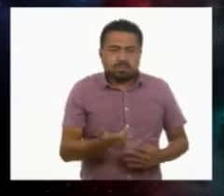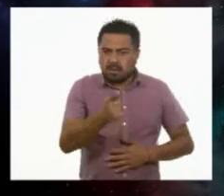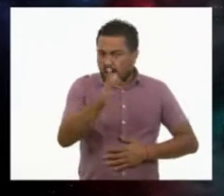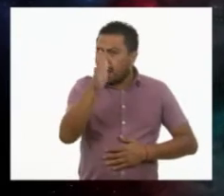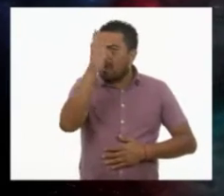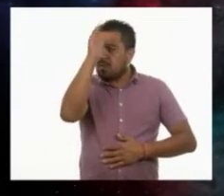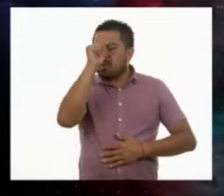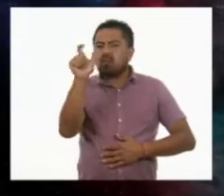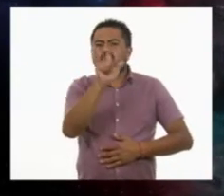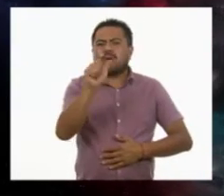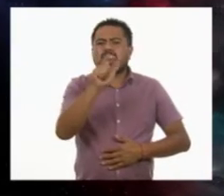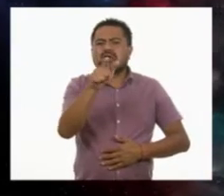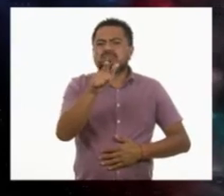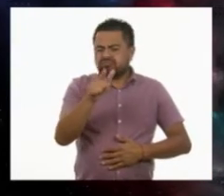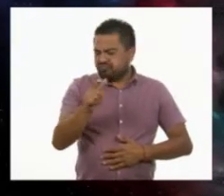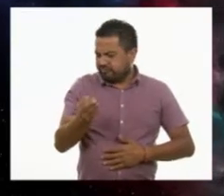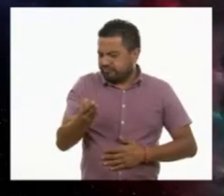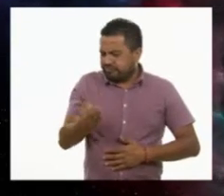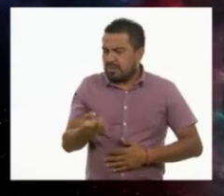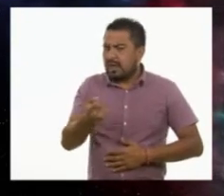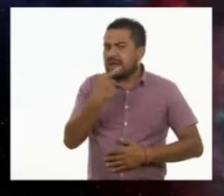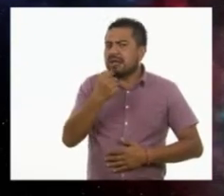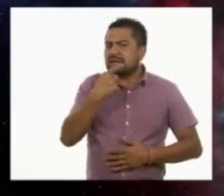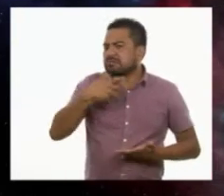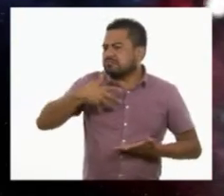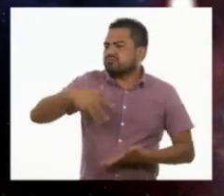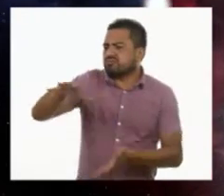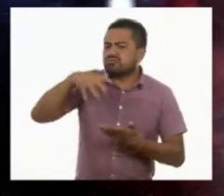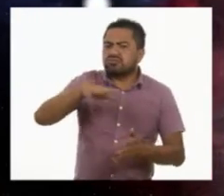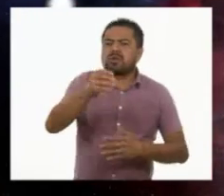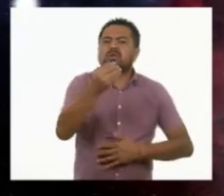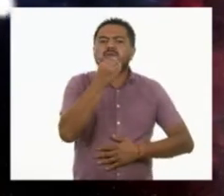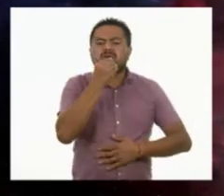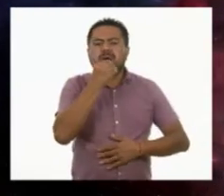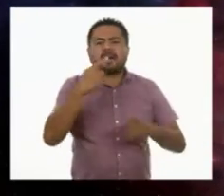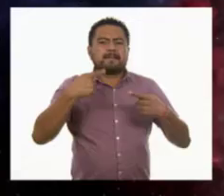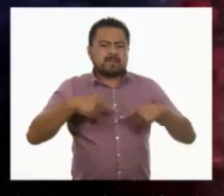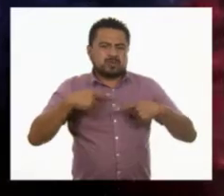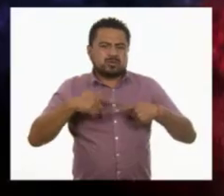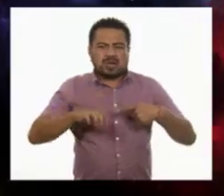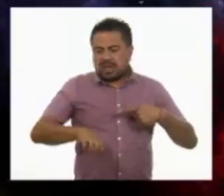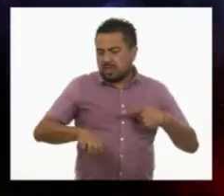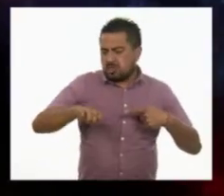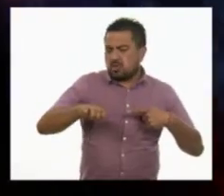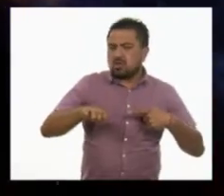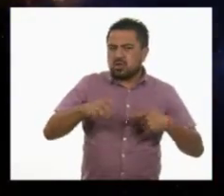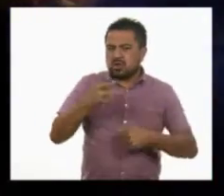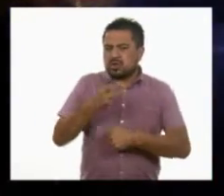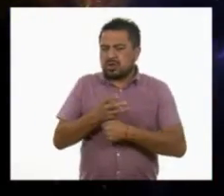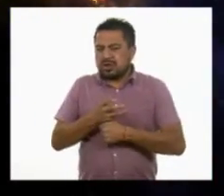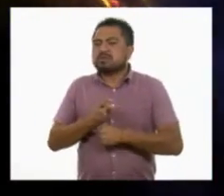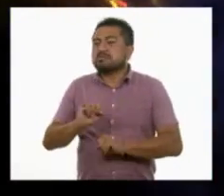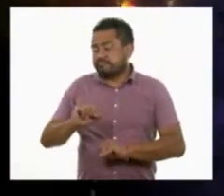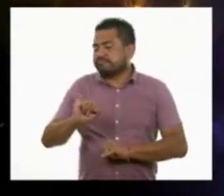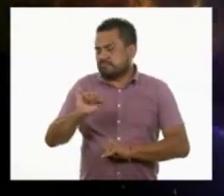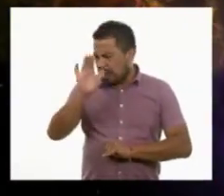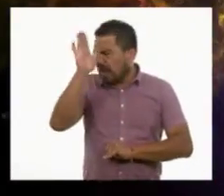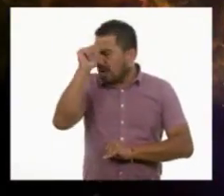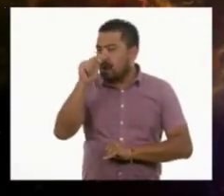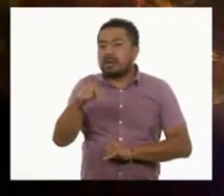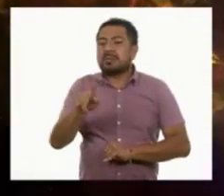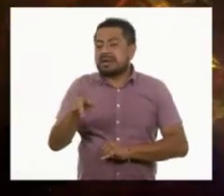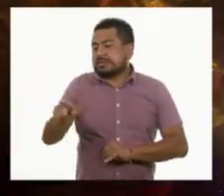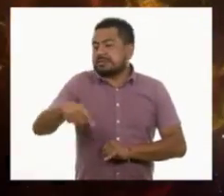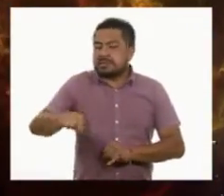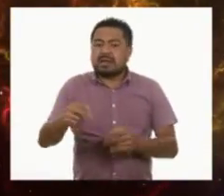¿Recuerdas también cuando te ofreciste a llevar medicina y alimento a las personas y adultos mayores? Sí, lo necesitaban y yo estaba